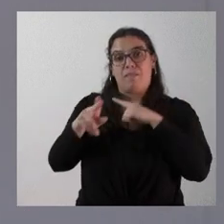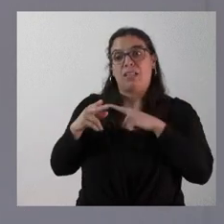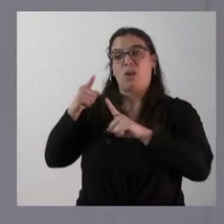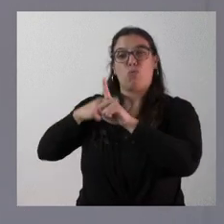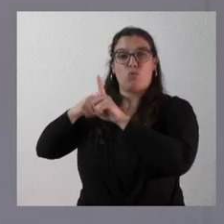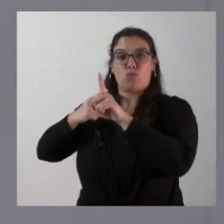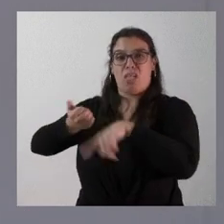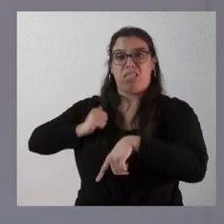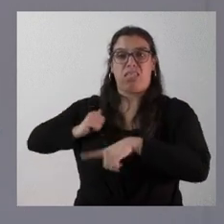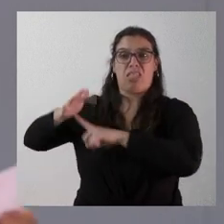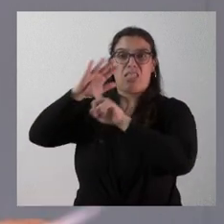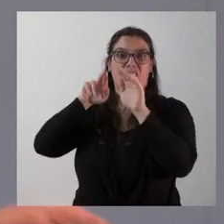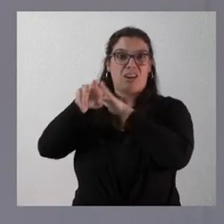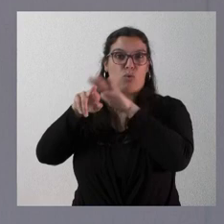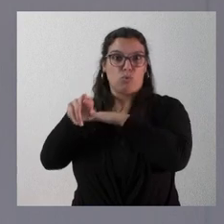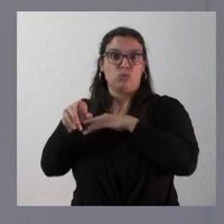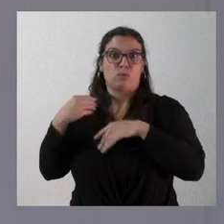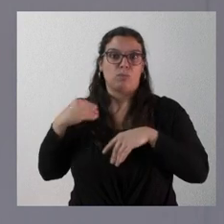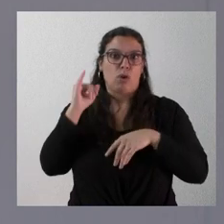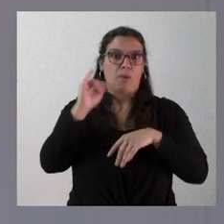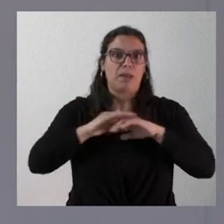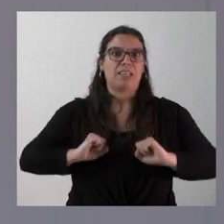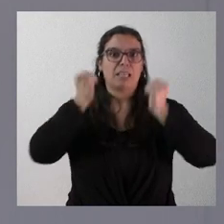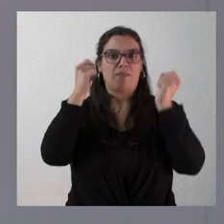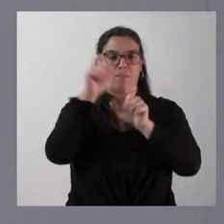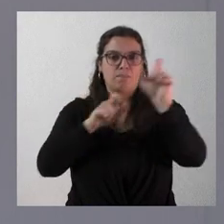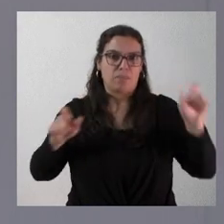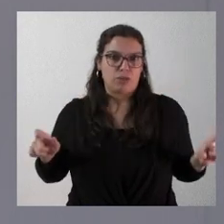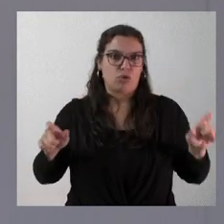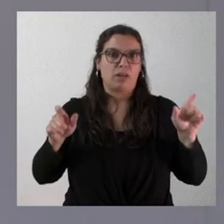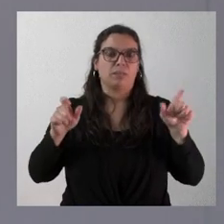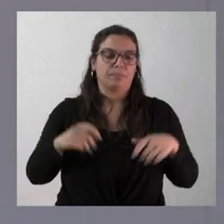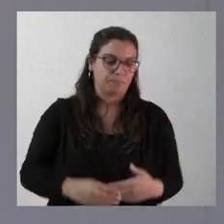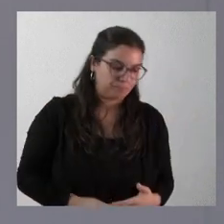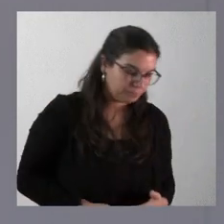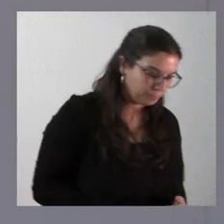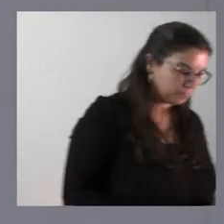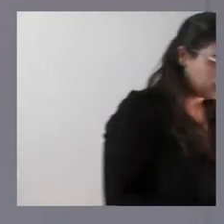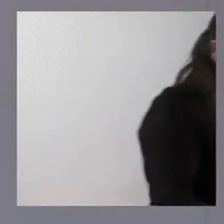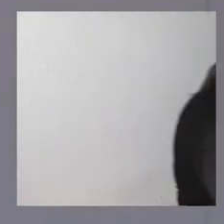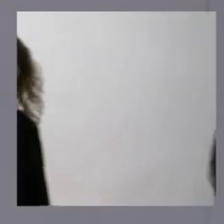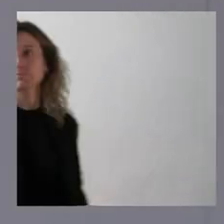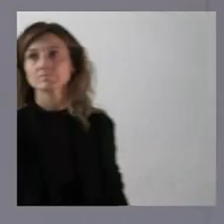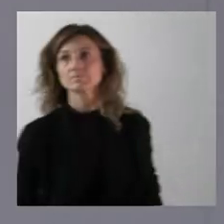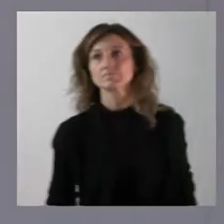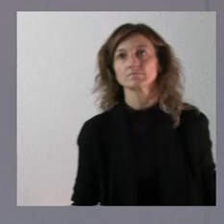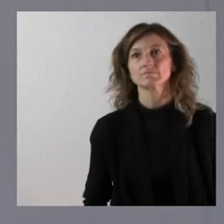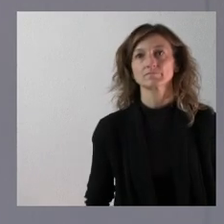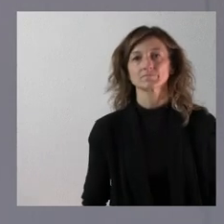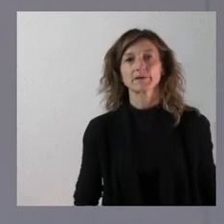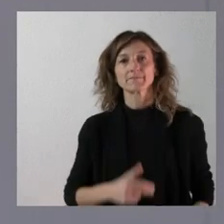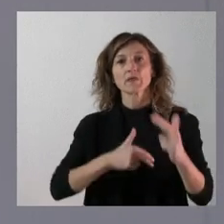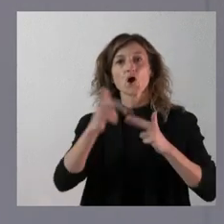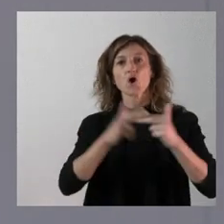de estas medios de los que disponemos para el rescate del conjunto de los ciudadanos para obras de abastecimiento y depuración de